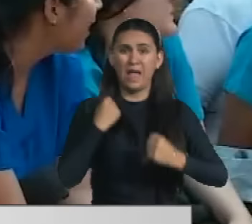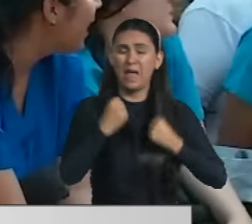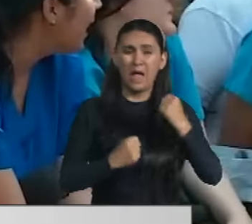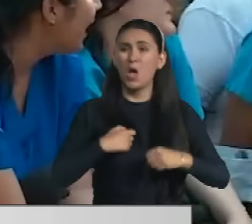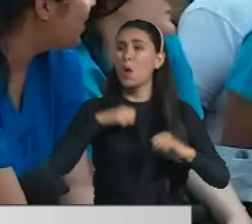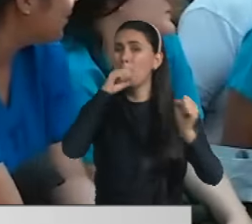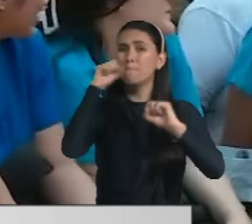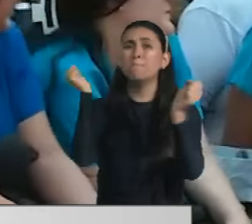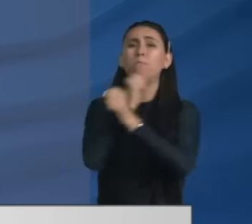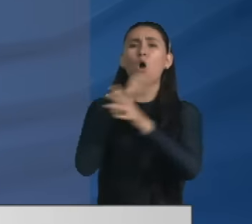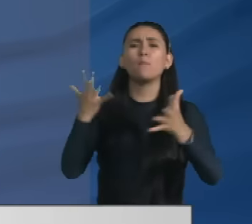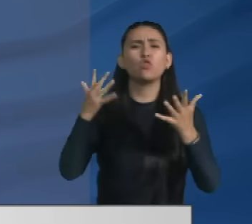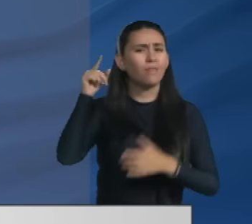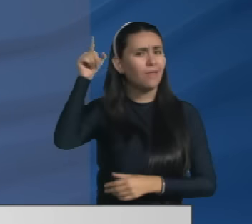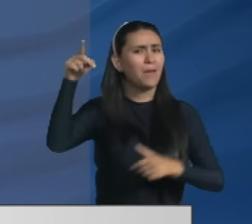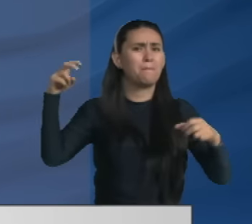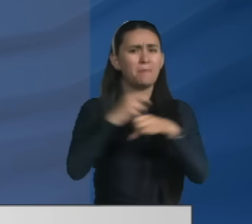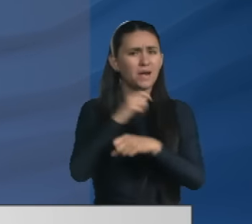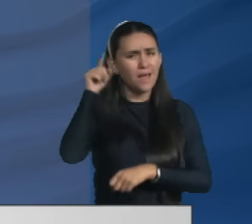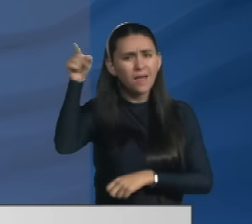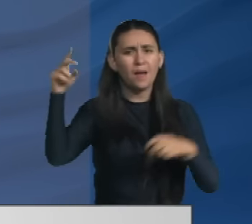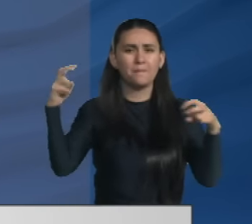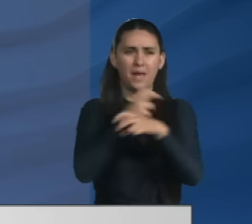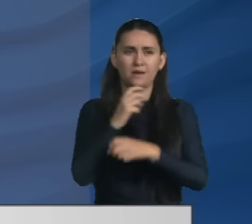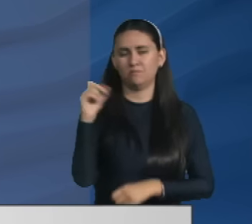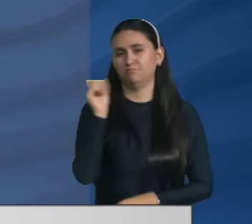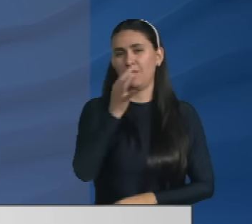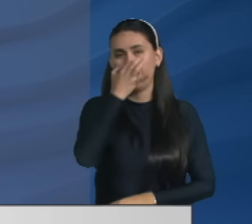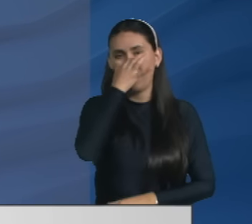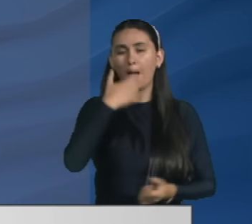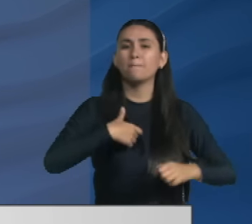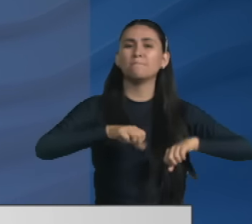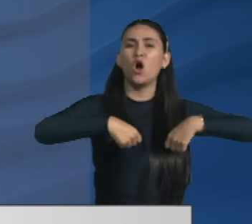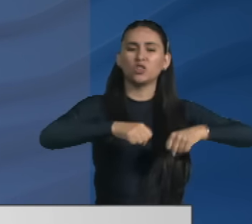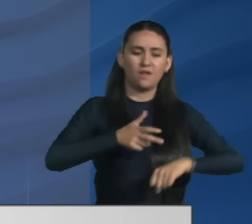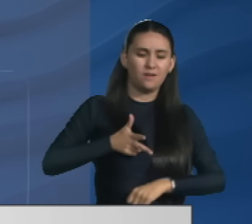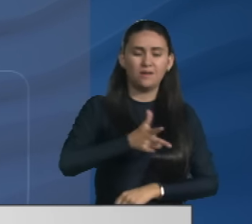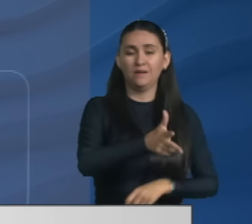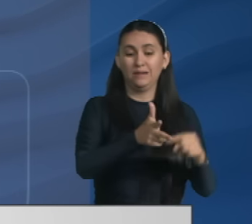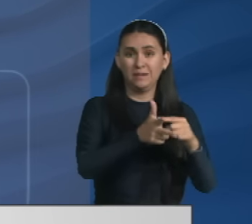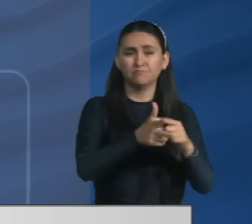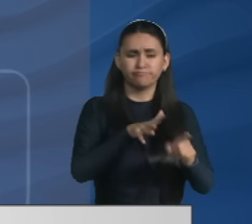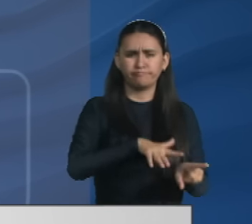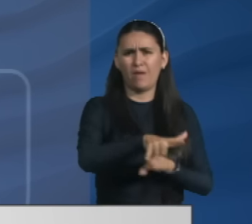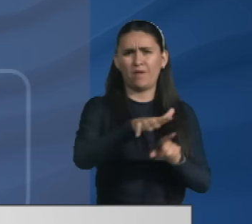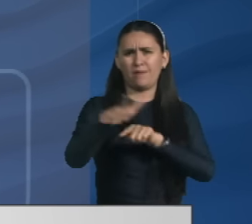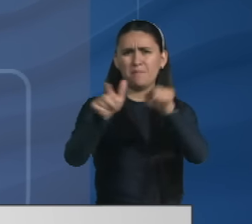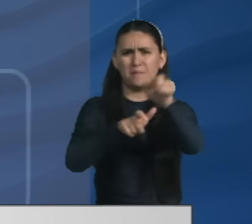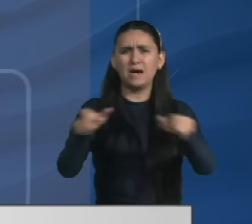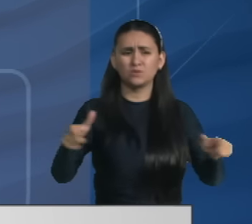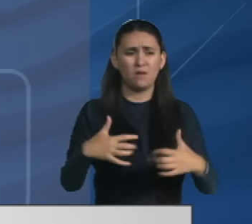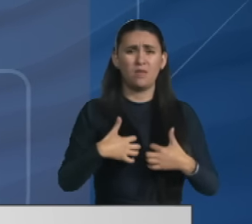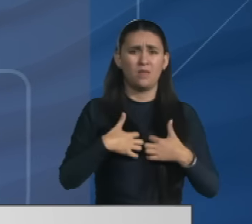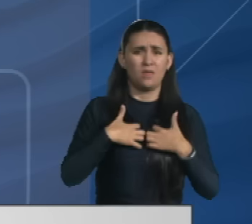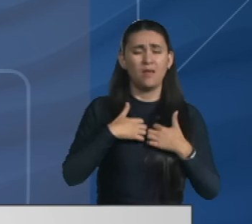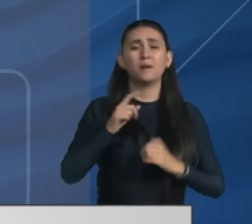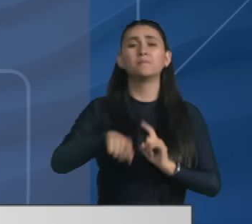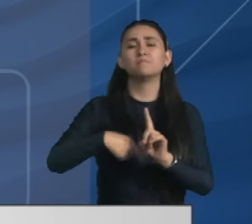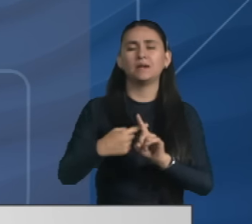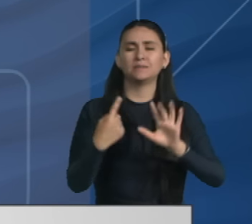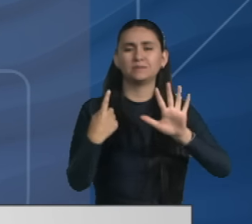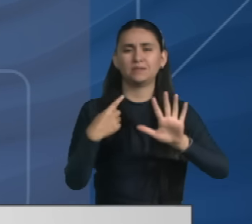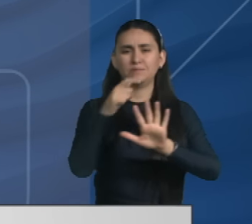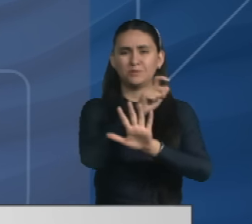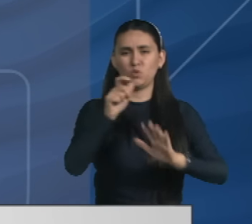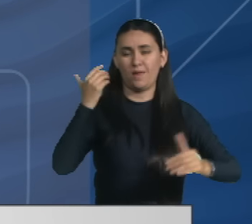que la bomba había sido en el parque. La detonación de esta motobomba, además de afectar la tranquilidad de los habitantes, dejó como resultado 6